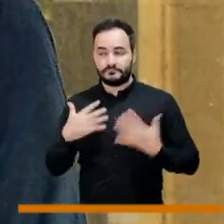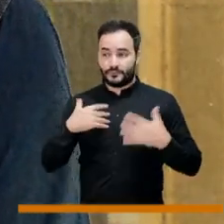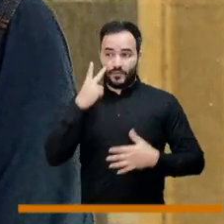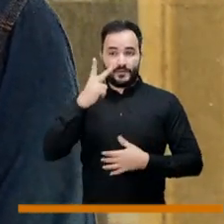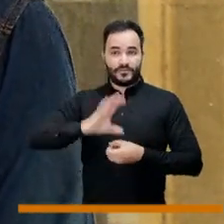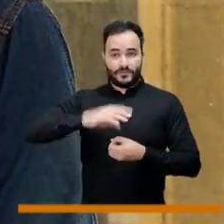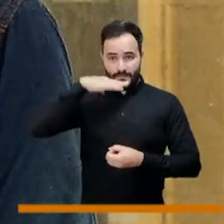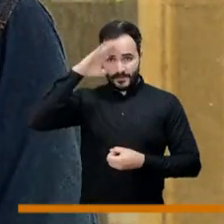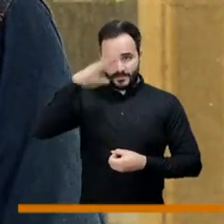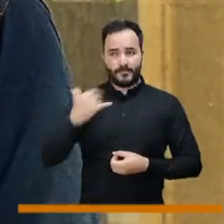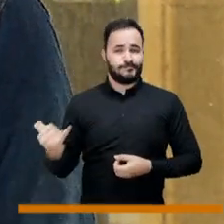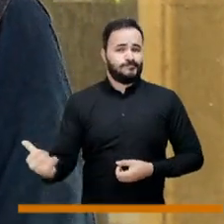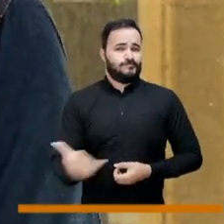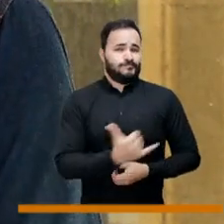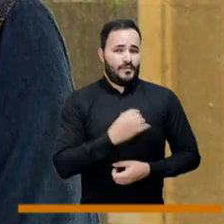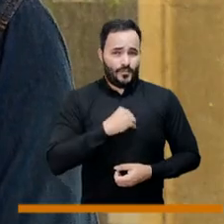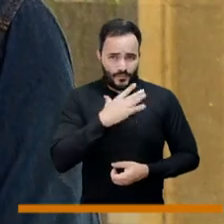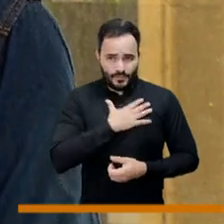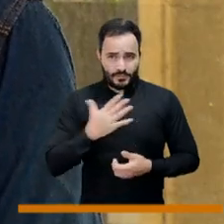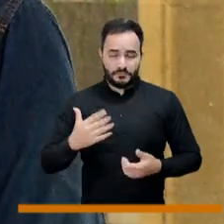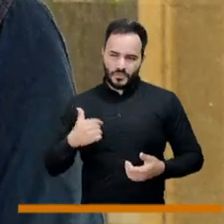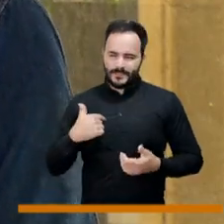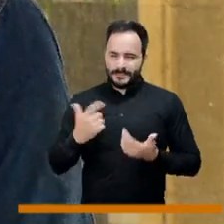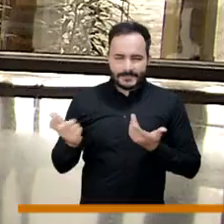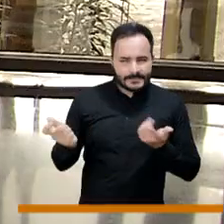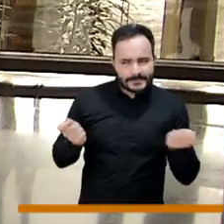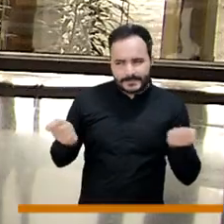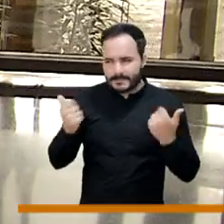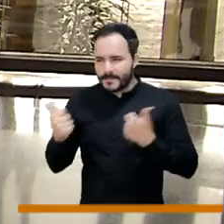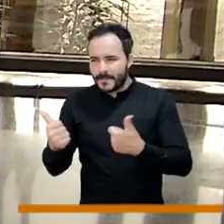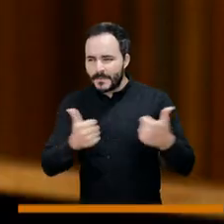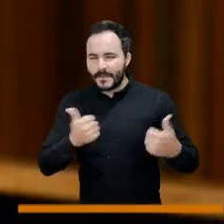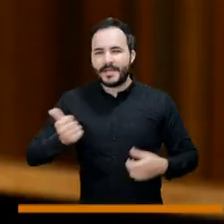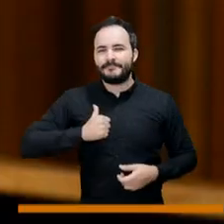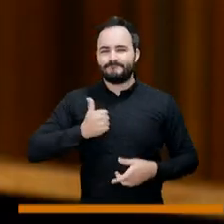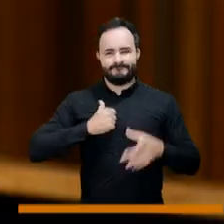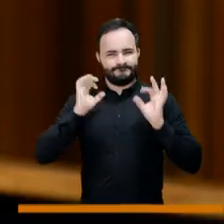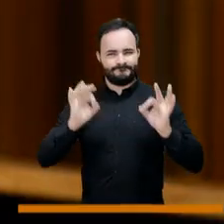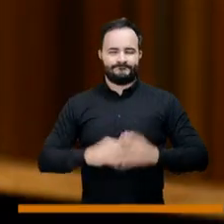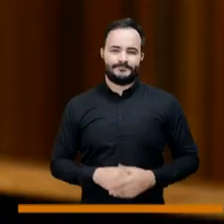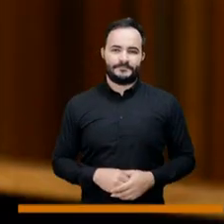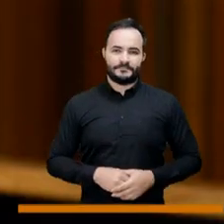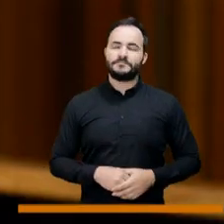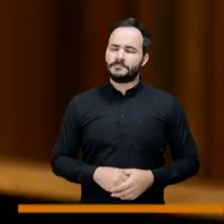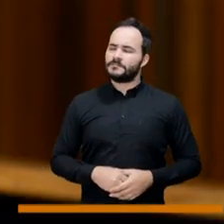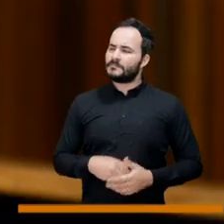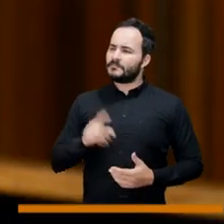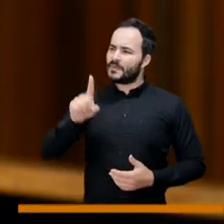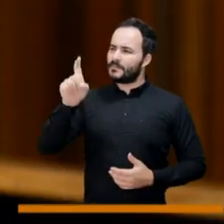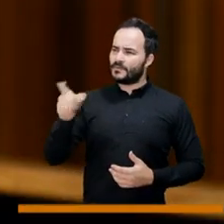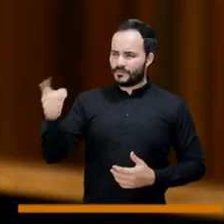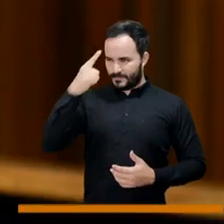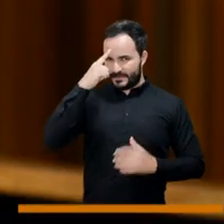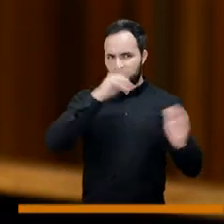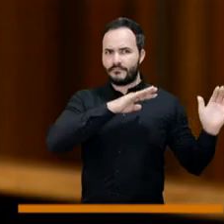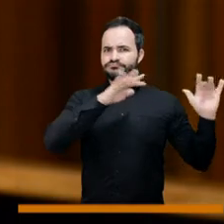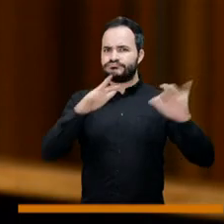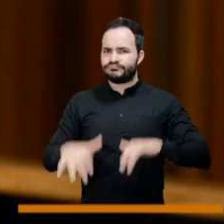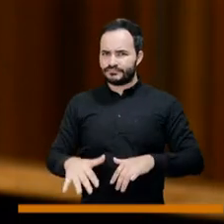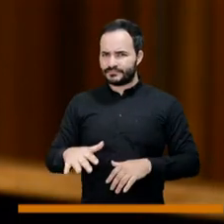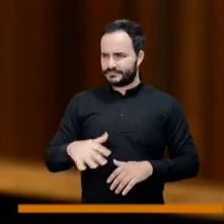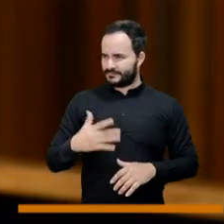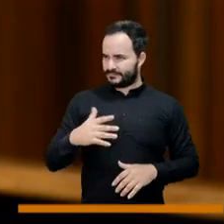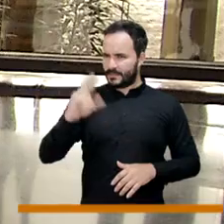bastantes oportunidades y se han sabido aprovechar hasta el momento. Concejal, ¿por qué su preocupación frente a la alta